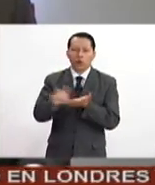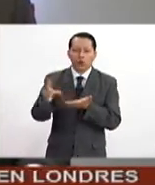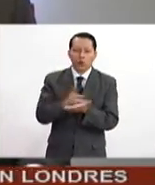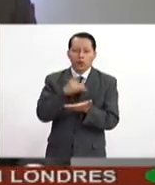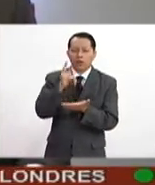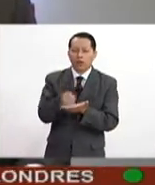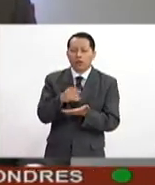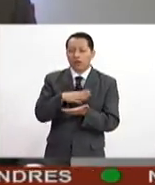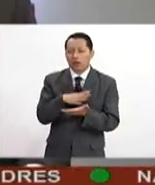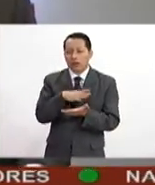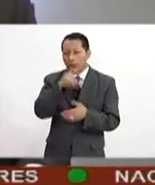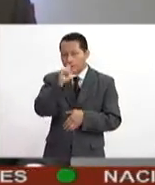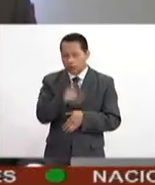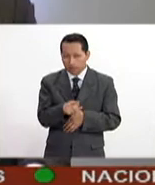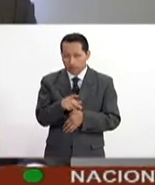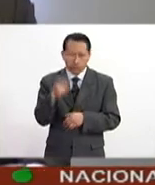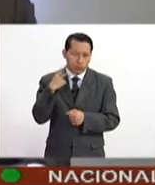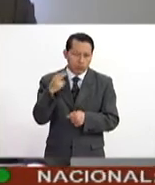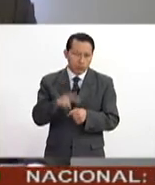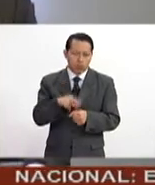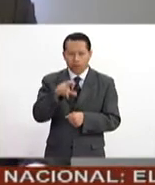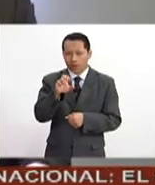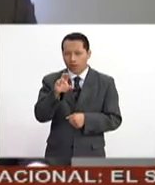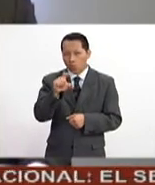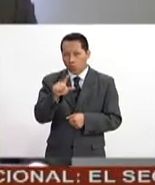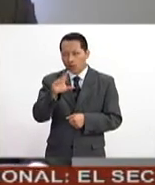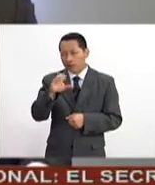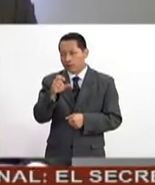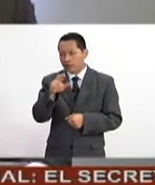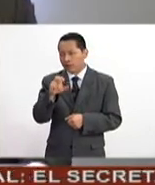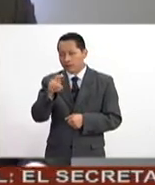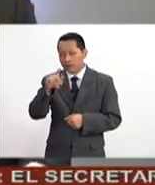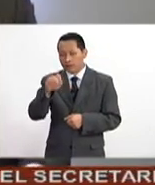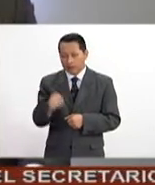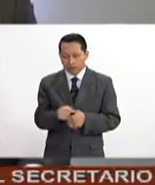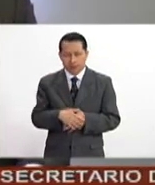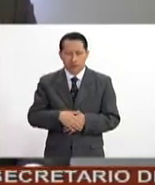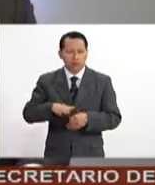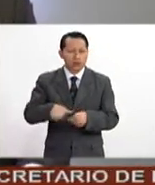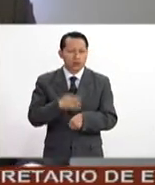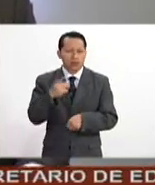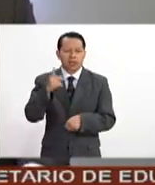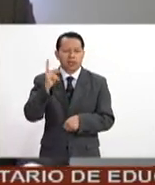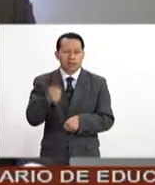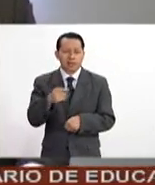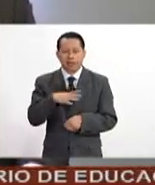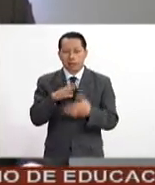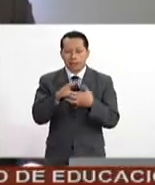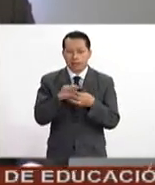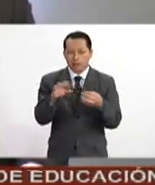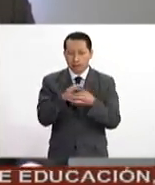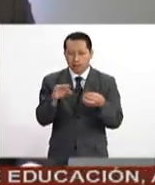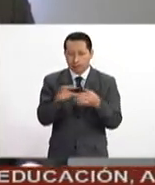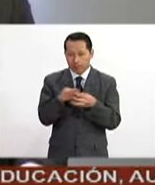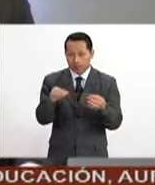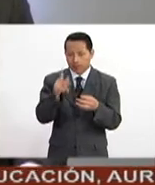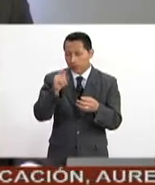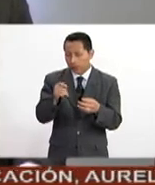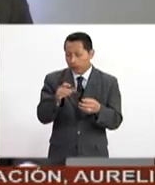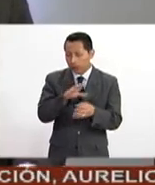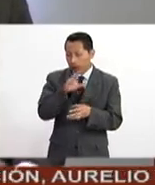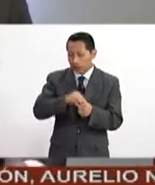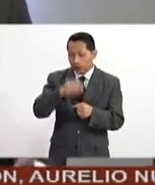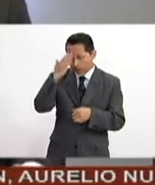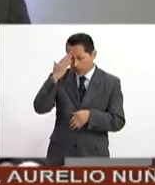ha planteado el procurador Raúl Cervantes, porque radica en la necesidad de que en el ejercicio de nuestras